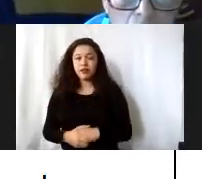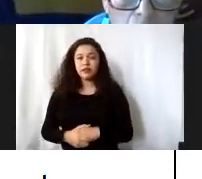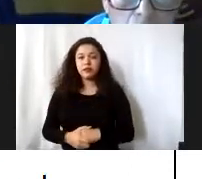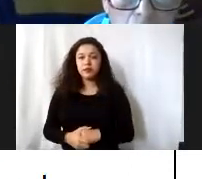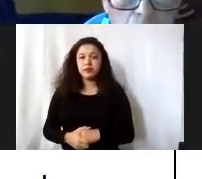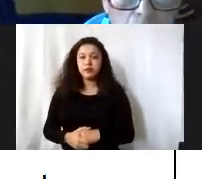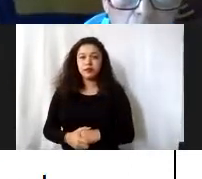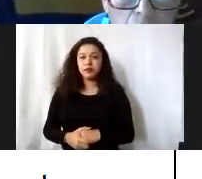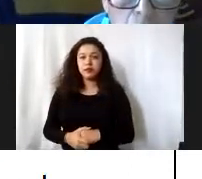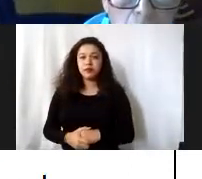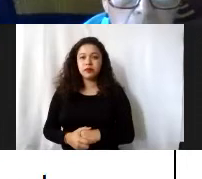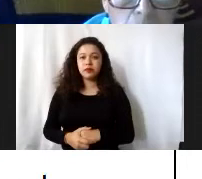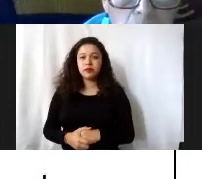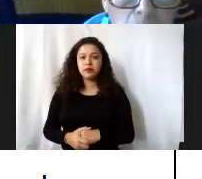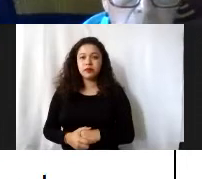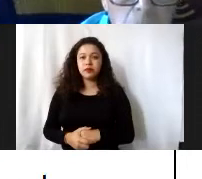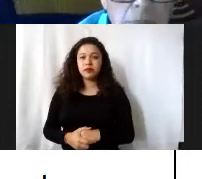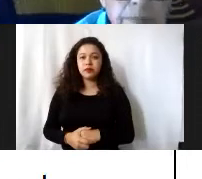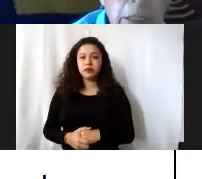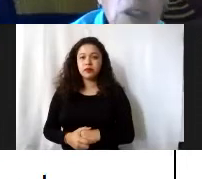Pues yo nomás le dije de mi pregunta.